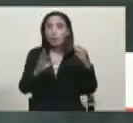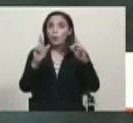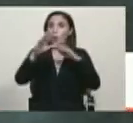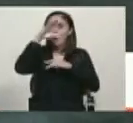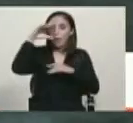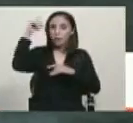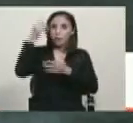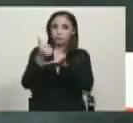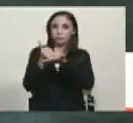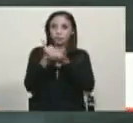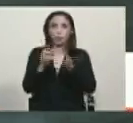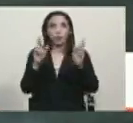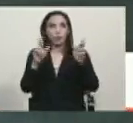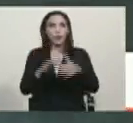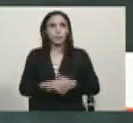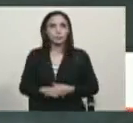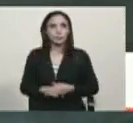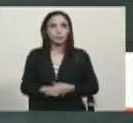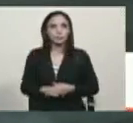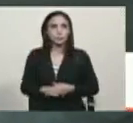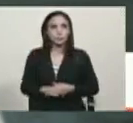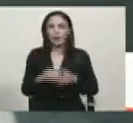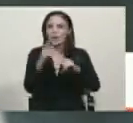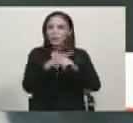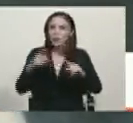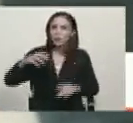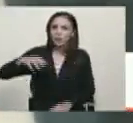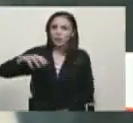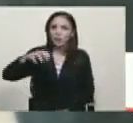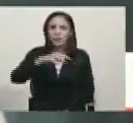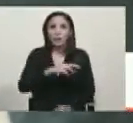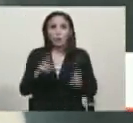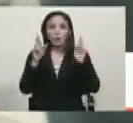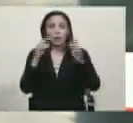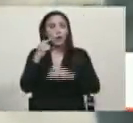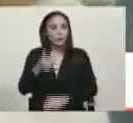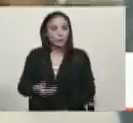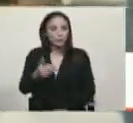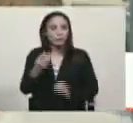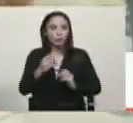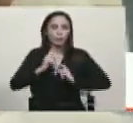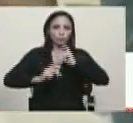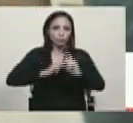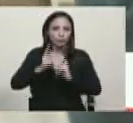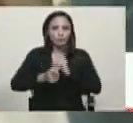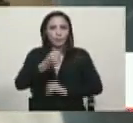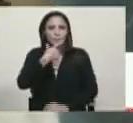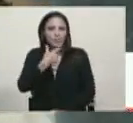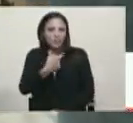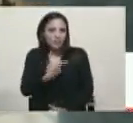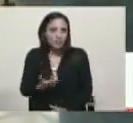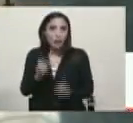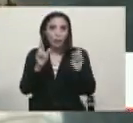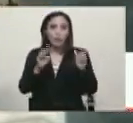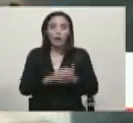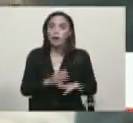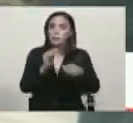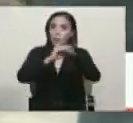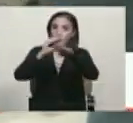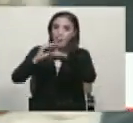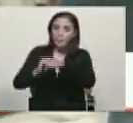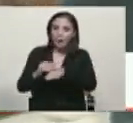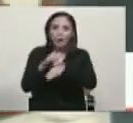millones. Toda la región occidental del país, que correcto, es muy importante. La producción de fármacos. Yo sigo haciendo un llamado,